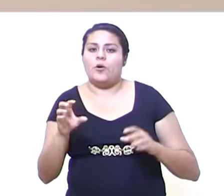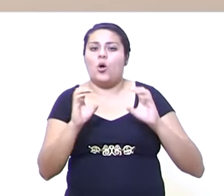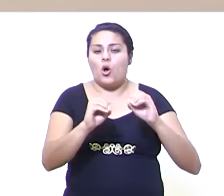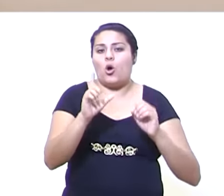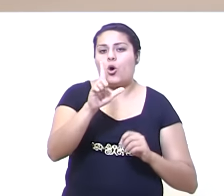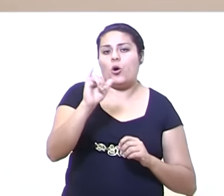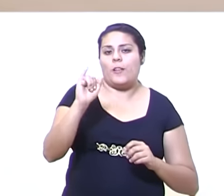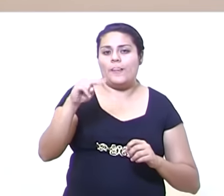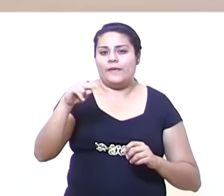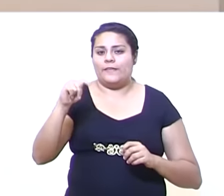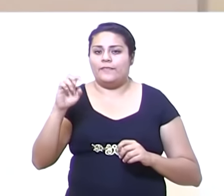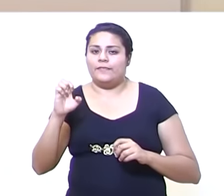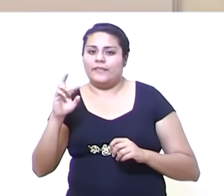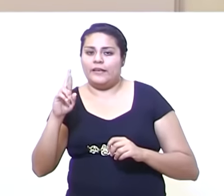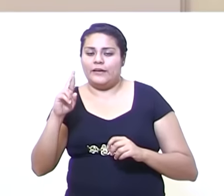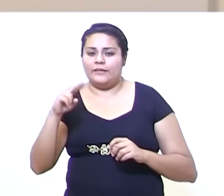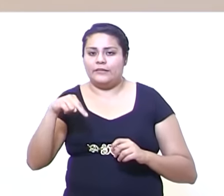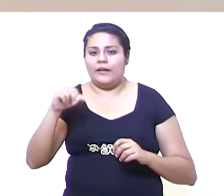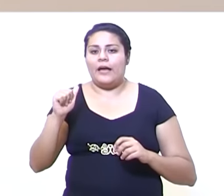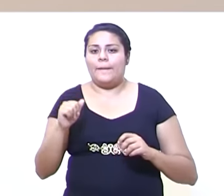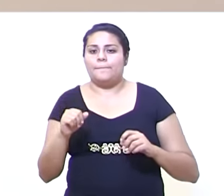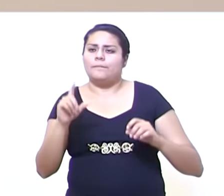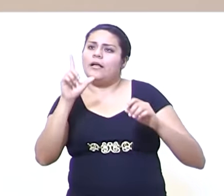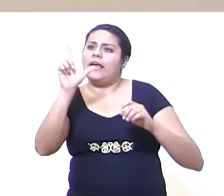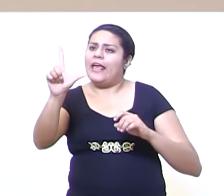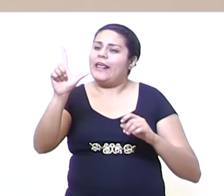Paraguas y papá.